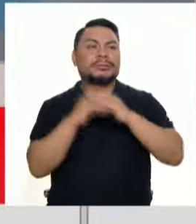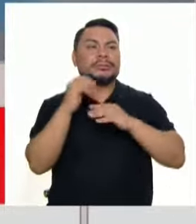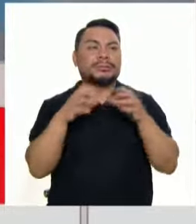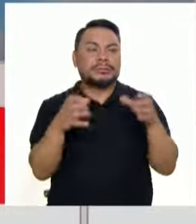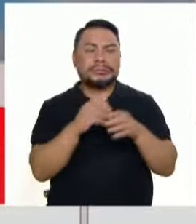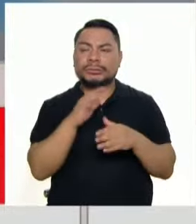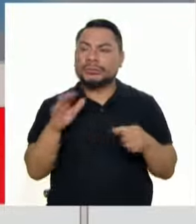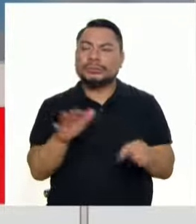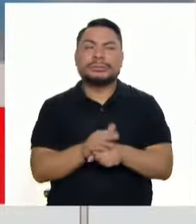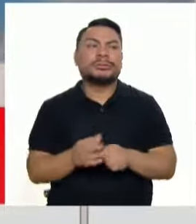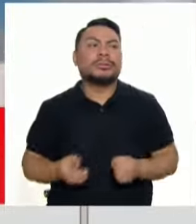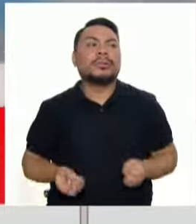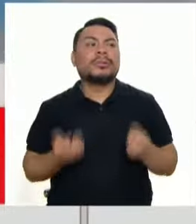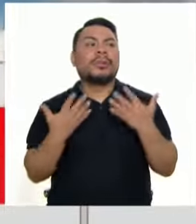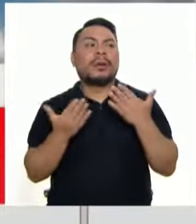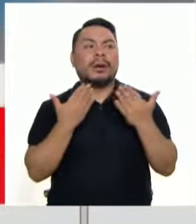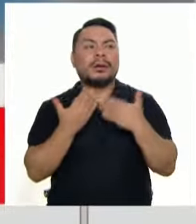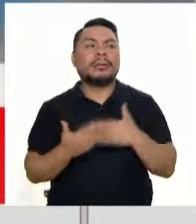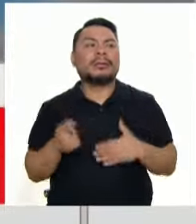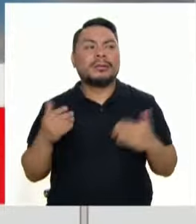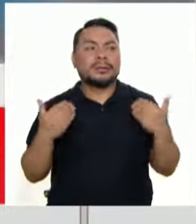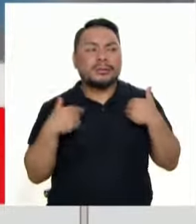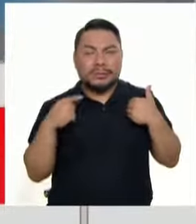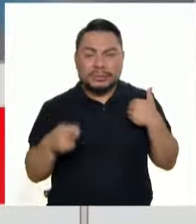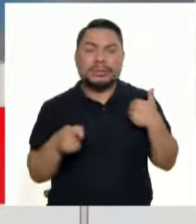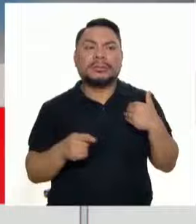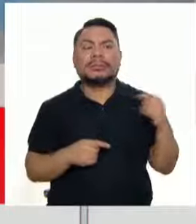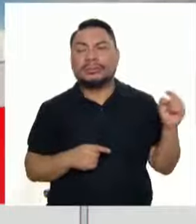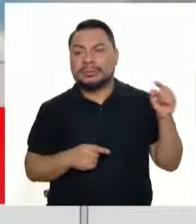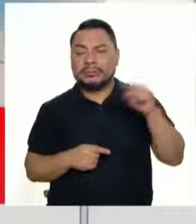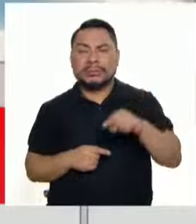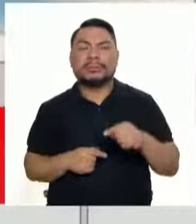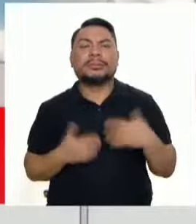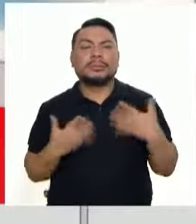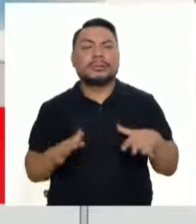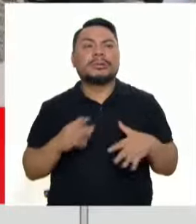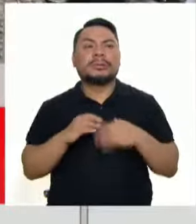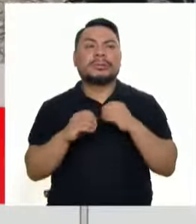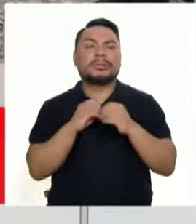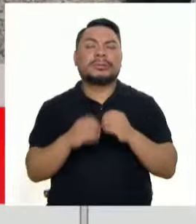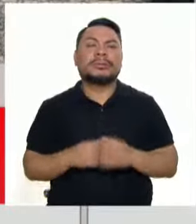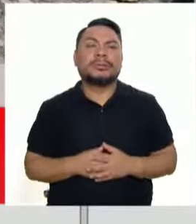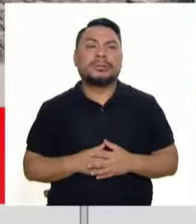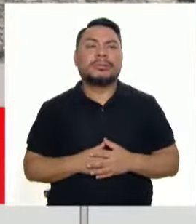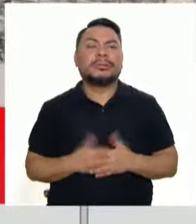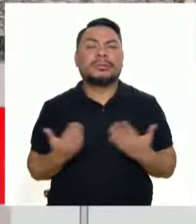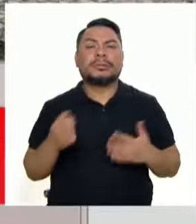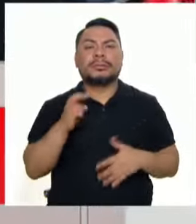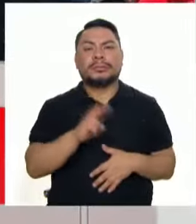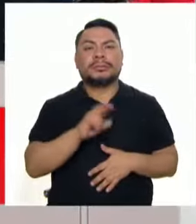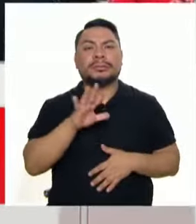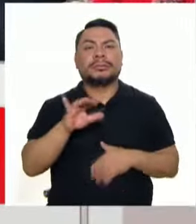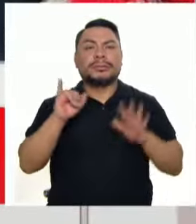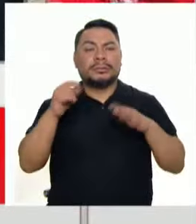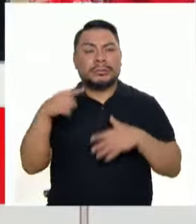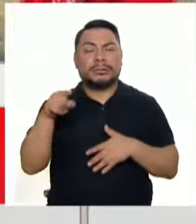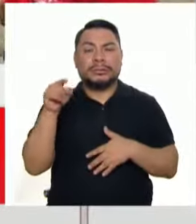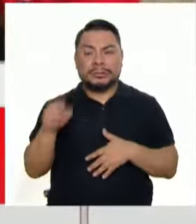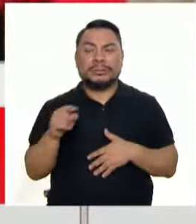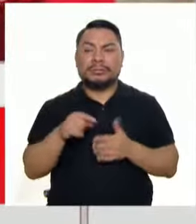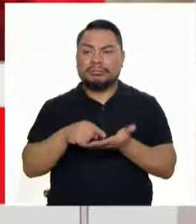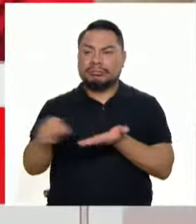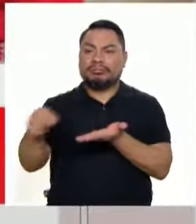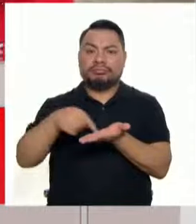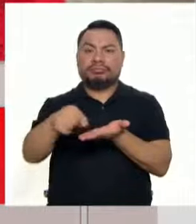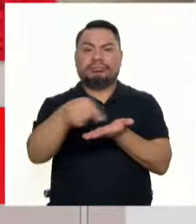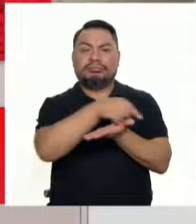en total, ¿cuántas estamos hablando que van a tener esta intervención para estar acondicionadas? Mire, los 156 millones justamente se